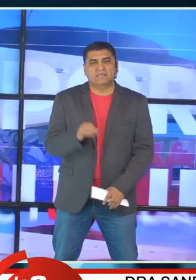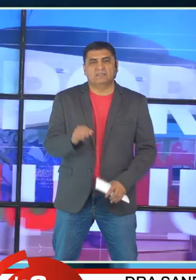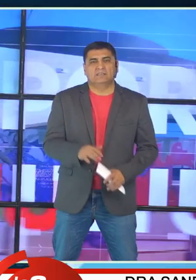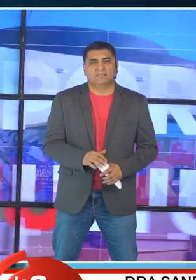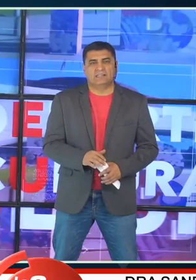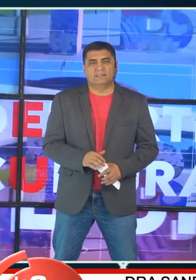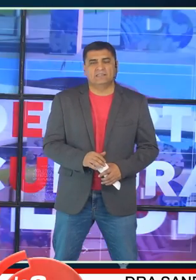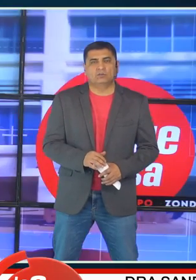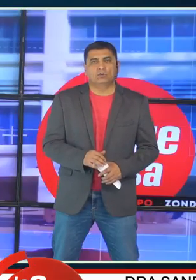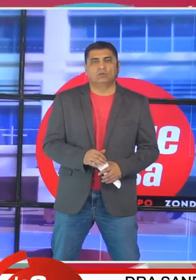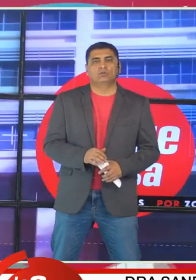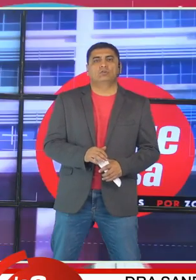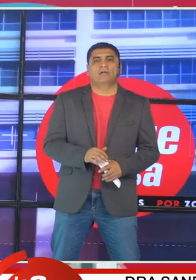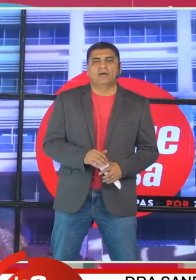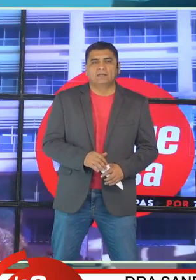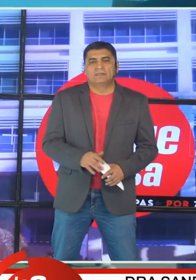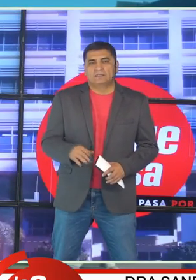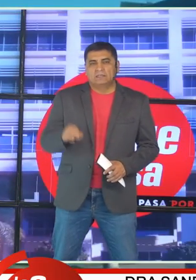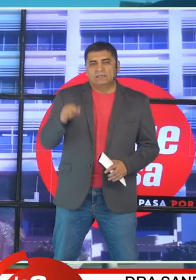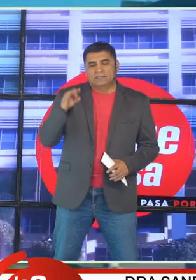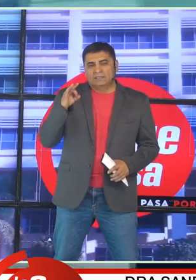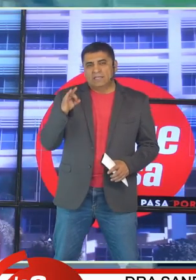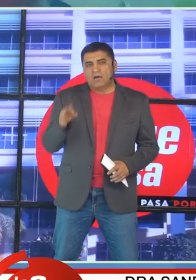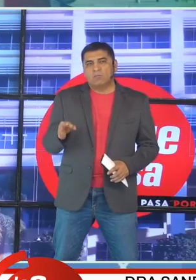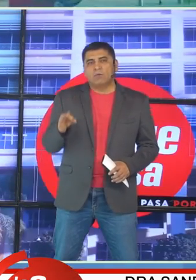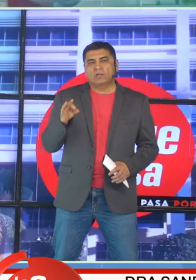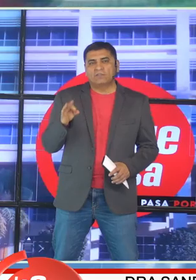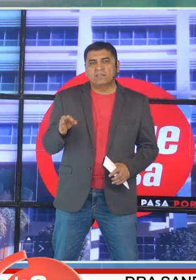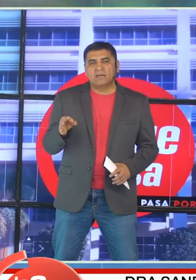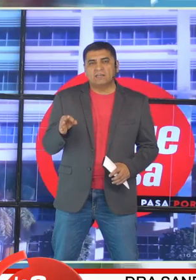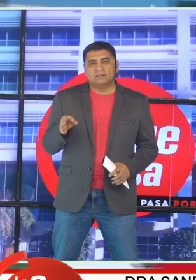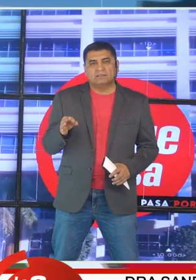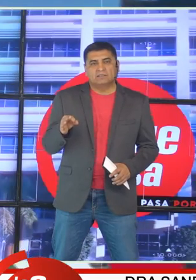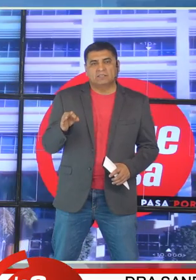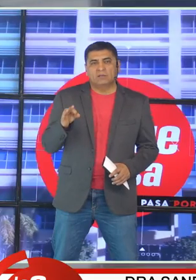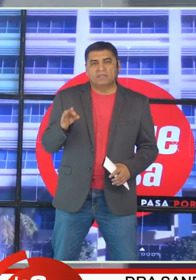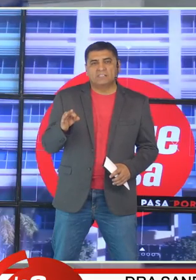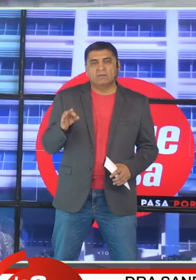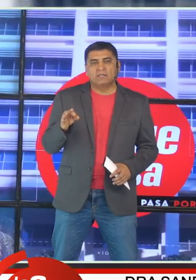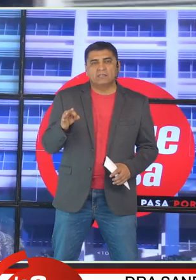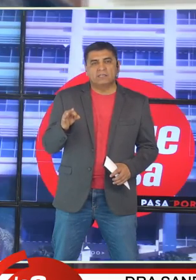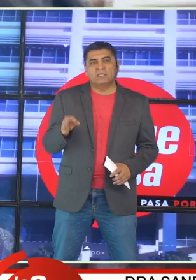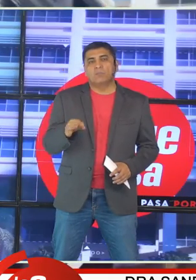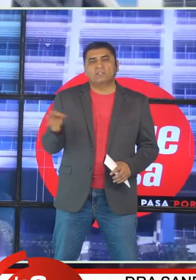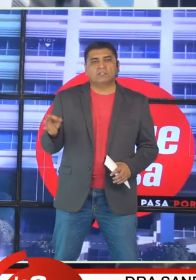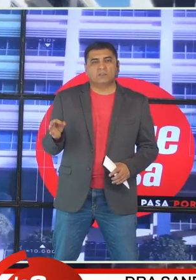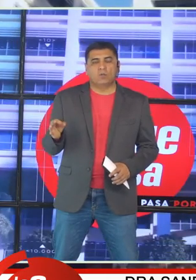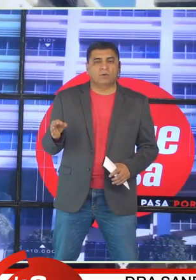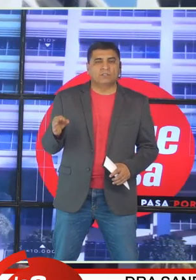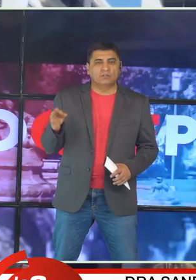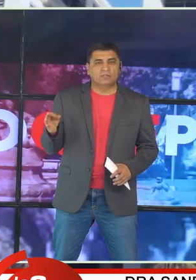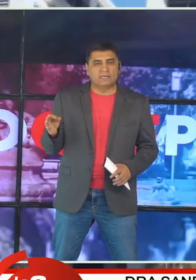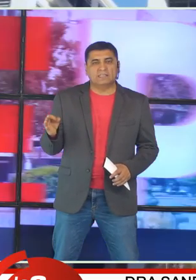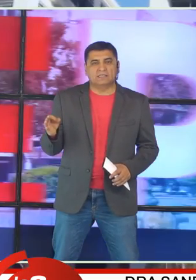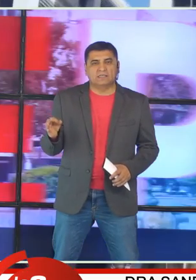interesa recalcar esto, doctora. La mamografía indispensable y después, como